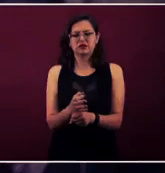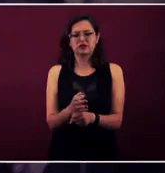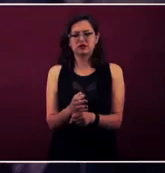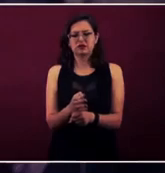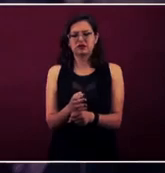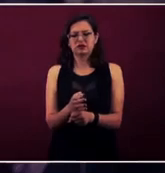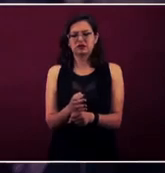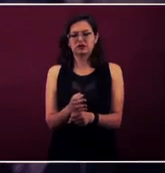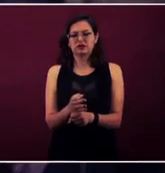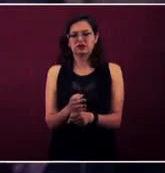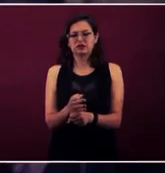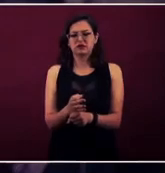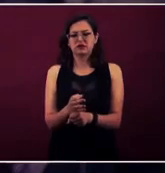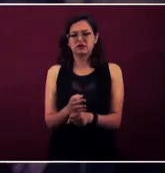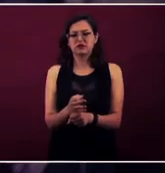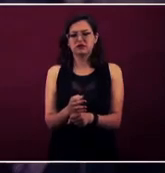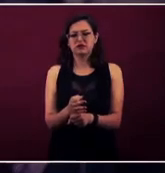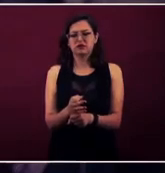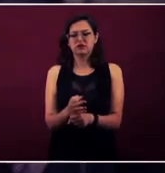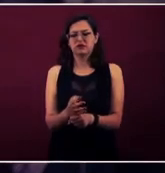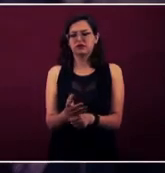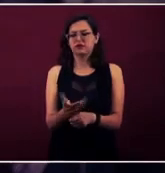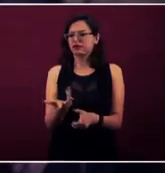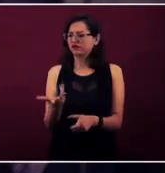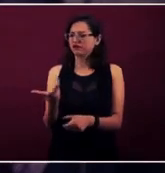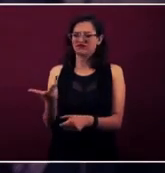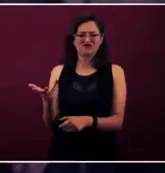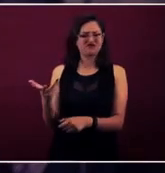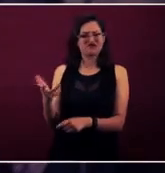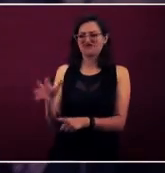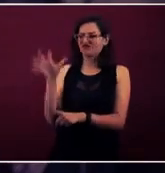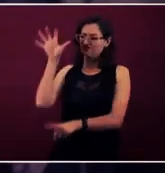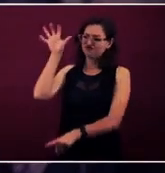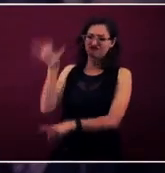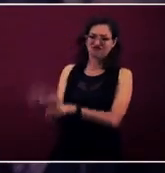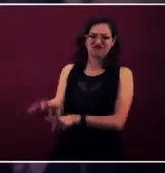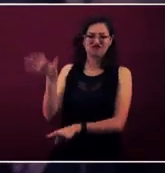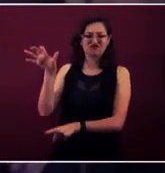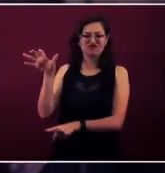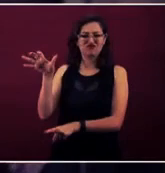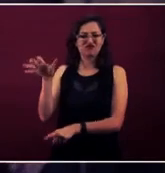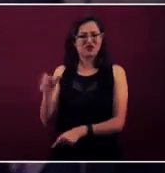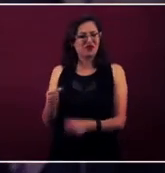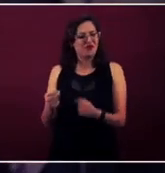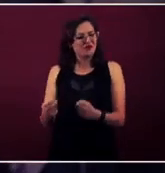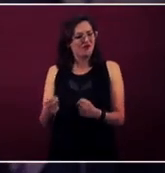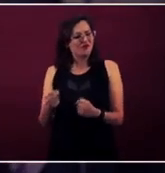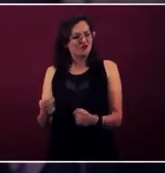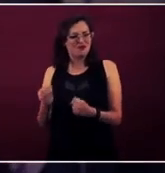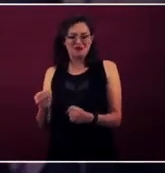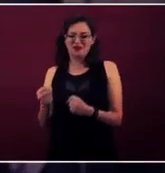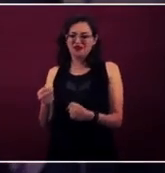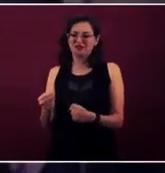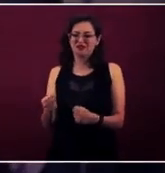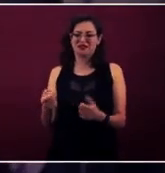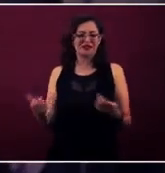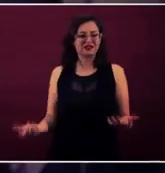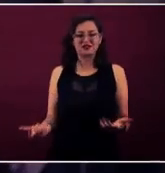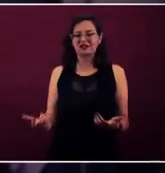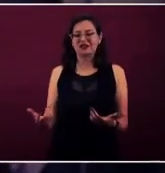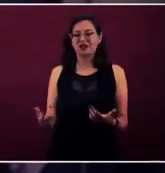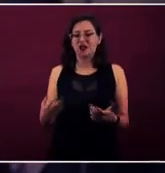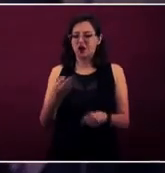es una represión muy fuerte que hay. No le voy a poner los audios, pero